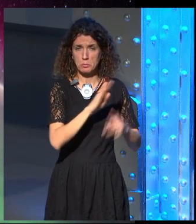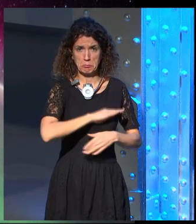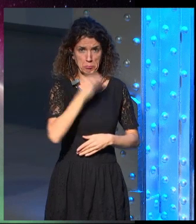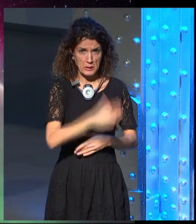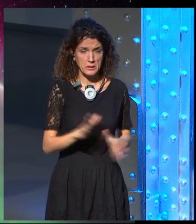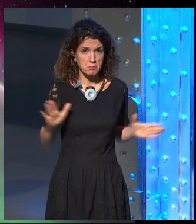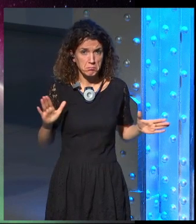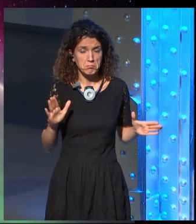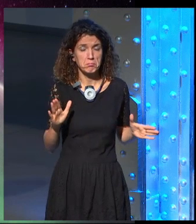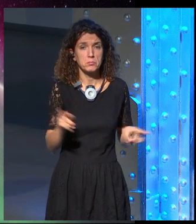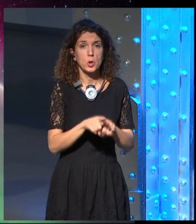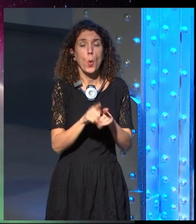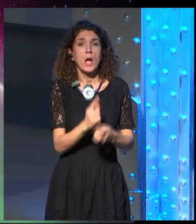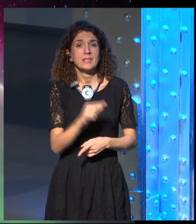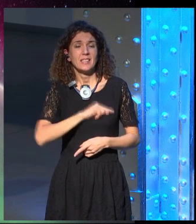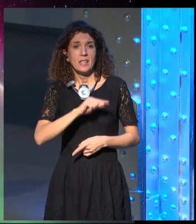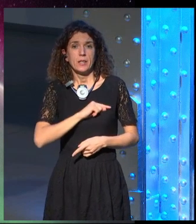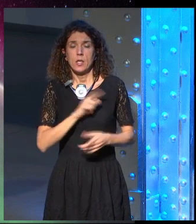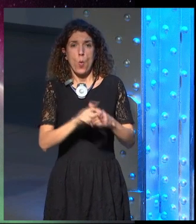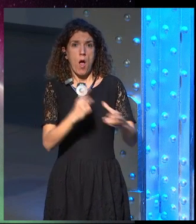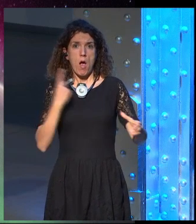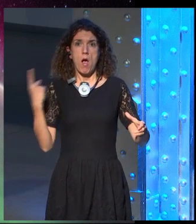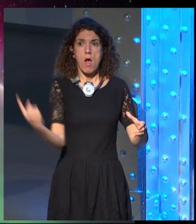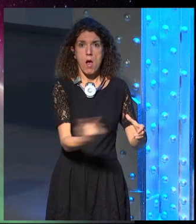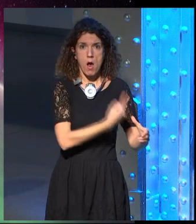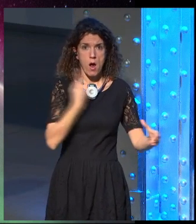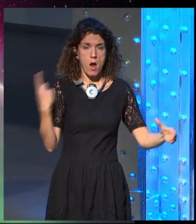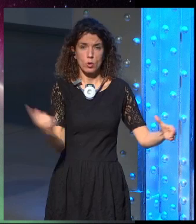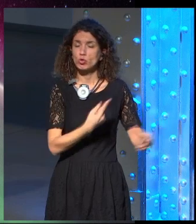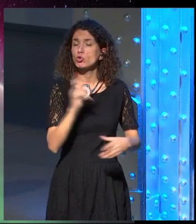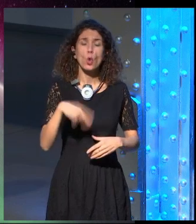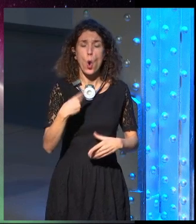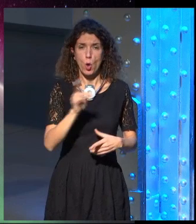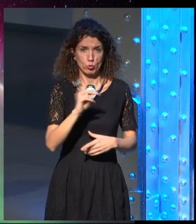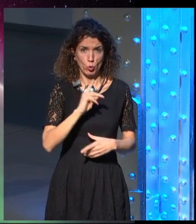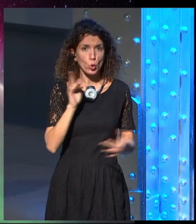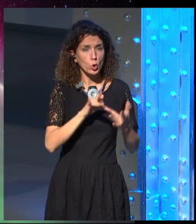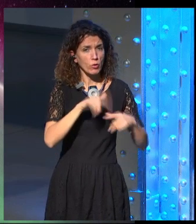verdad. Nunca te sientes como totalmente desconectado de tu familia en la Tierra.